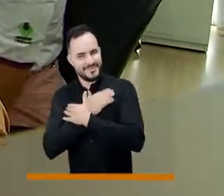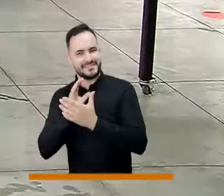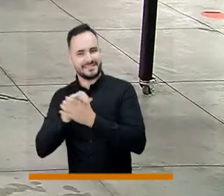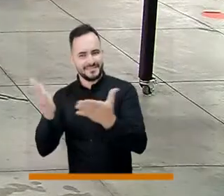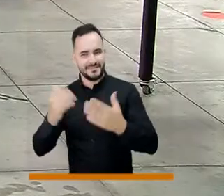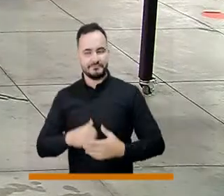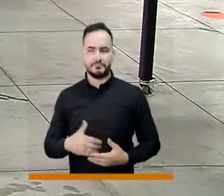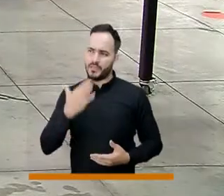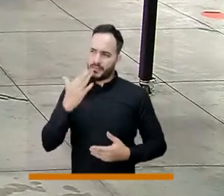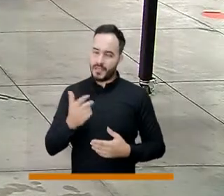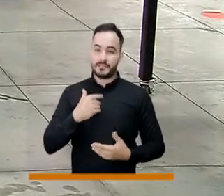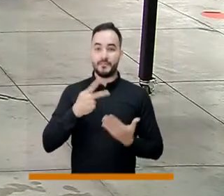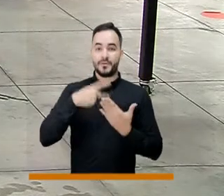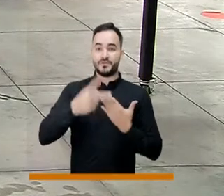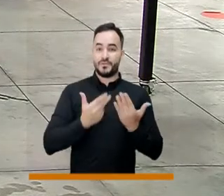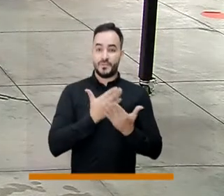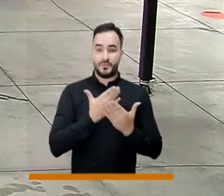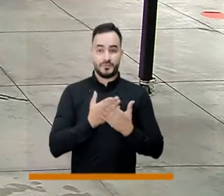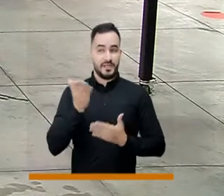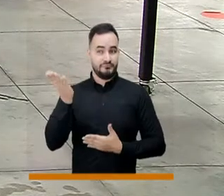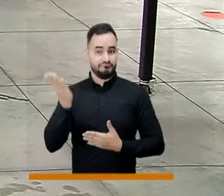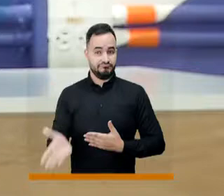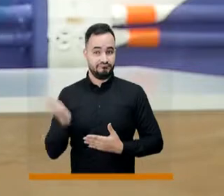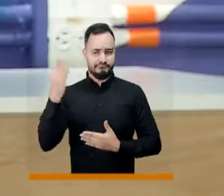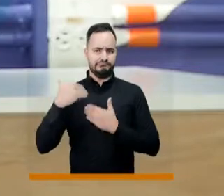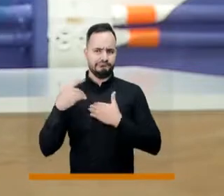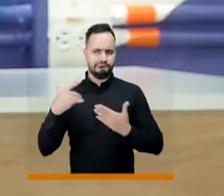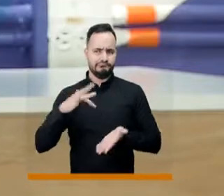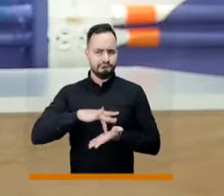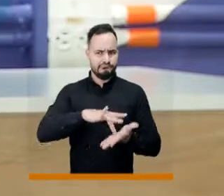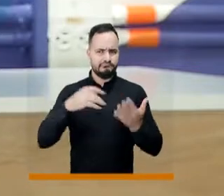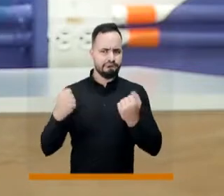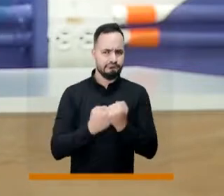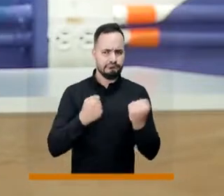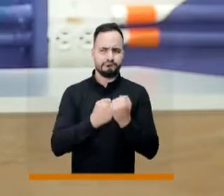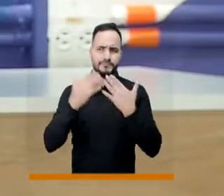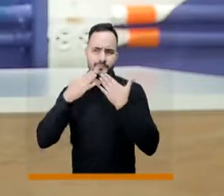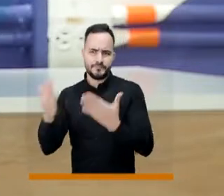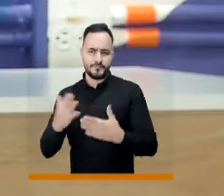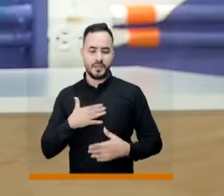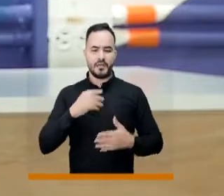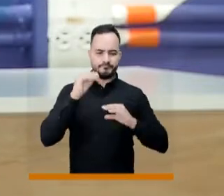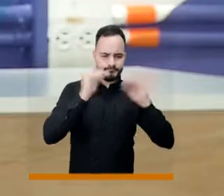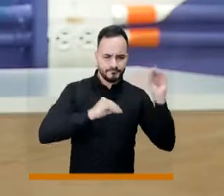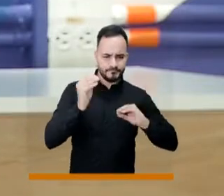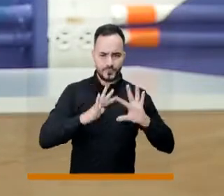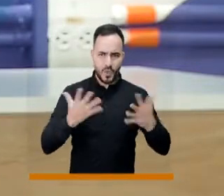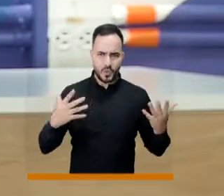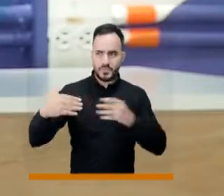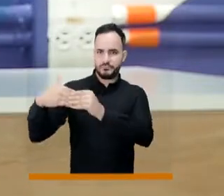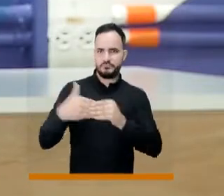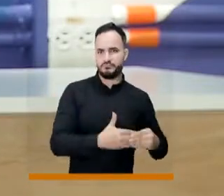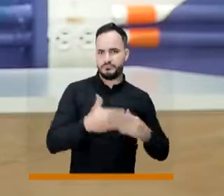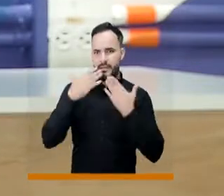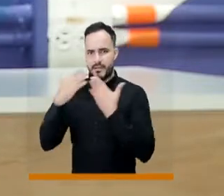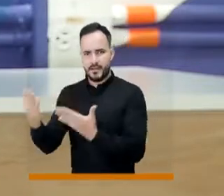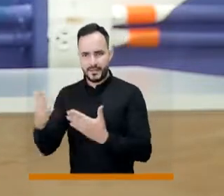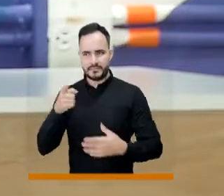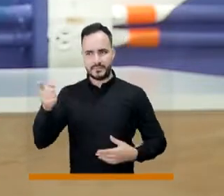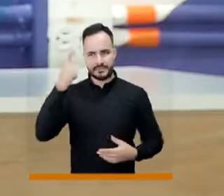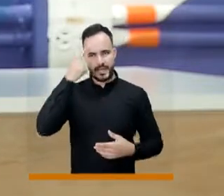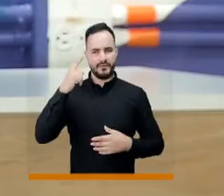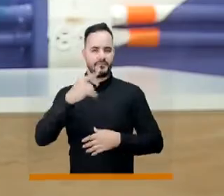saludarte y también para agradecerte el interés que has tenido en el proyecto de acuerdo que tramitamos en el Consejo de Medellín, y nos has hecho